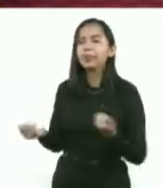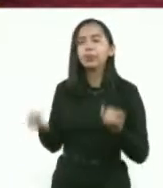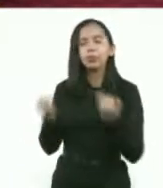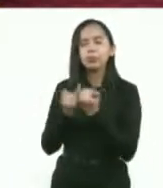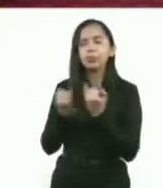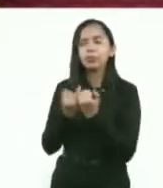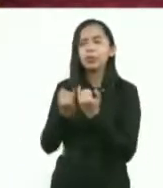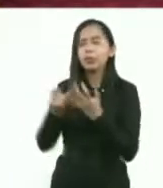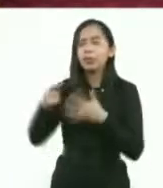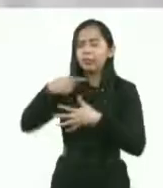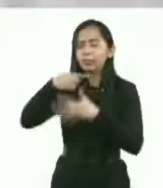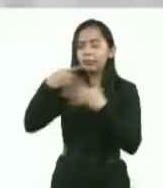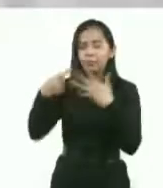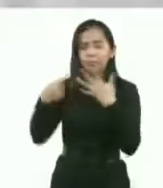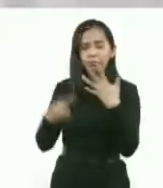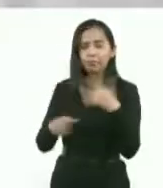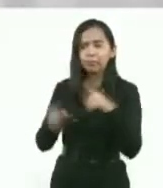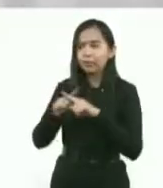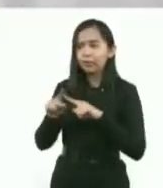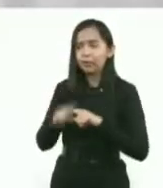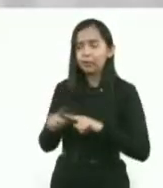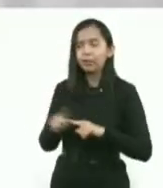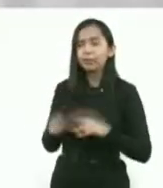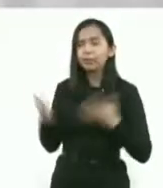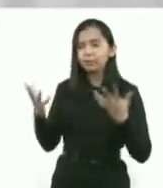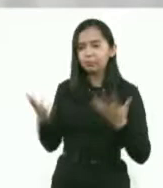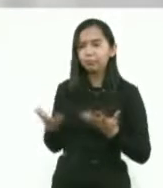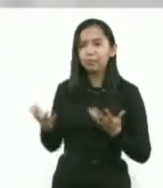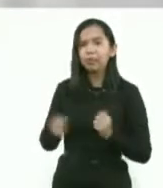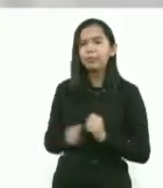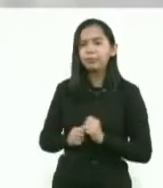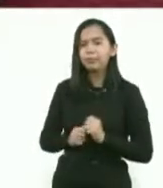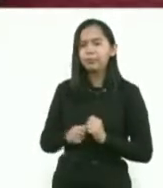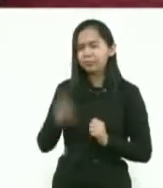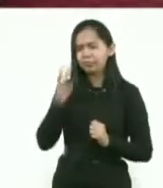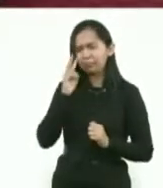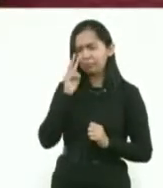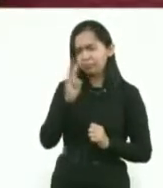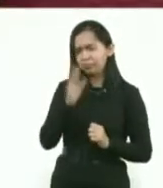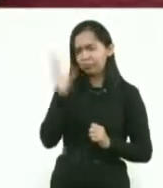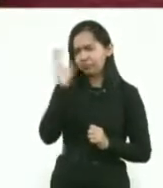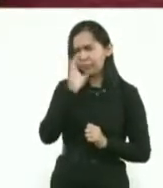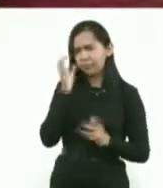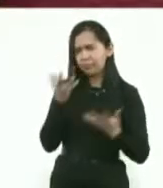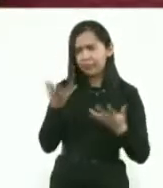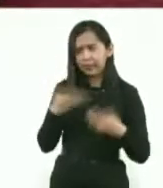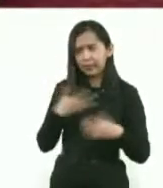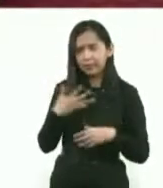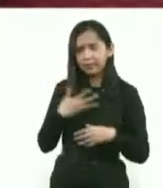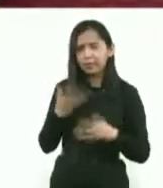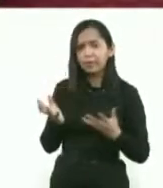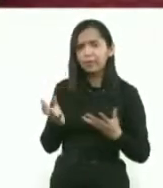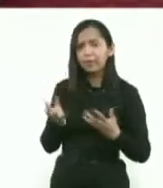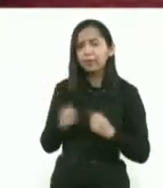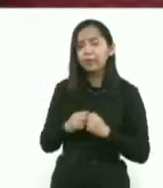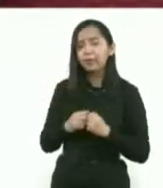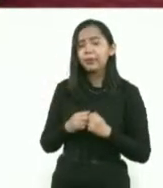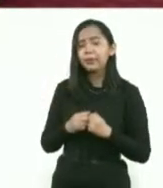que hemos venido haciendo, por ahí, no sé si tienen la presentación que se las mande Jesús Esteva, se ha